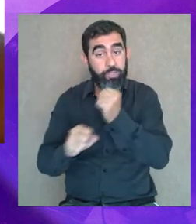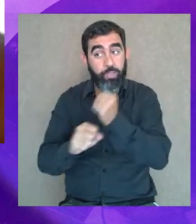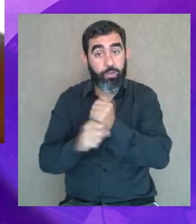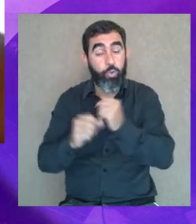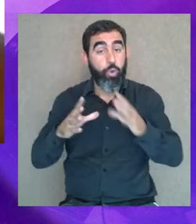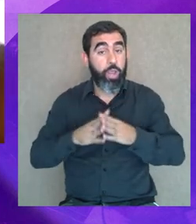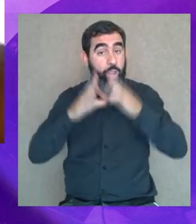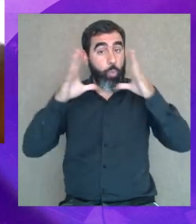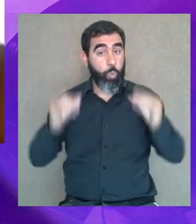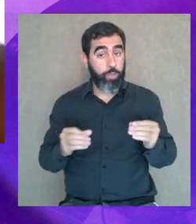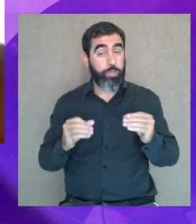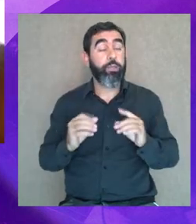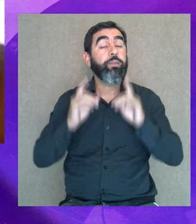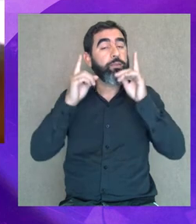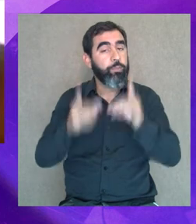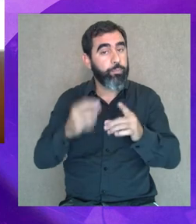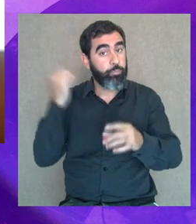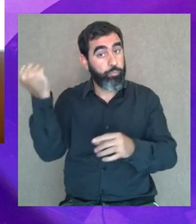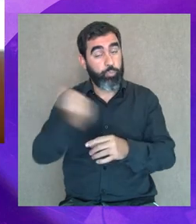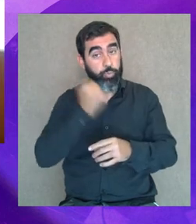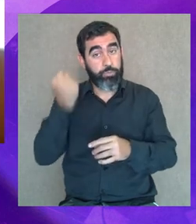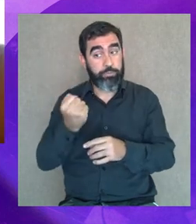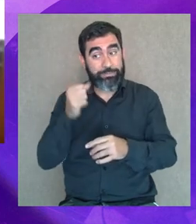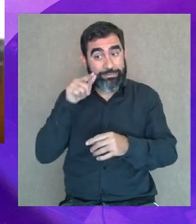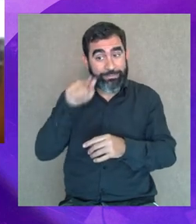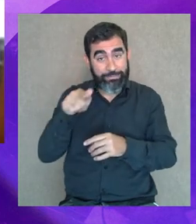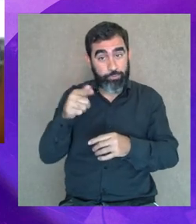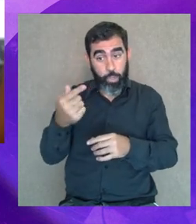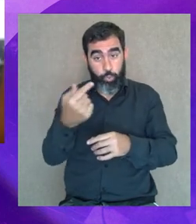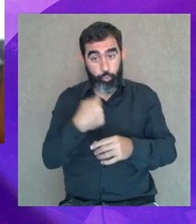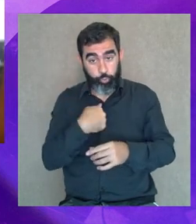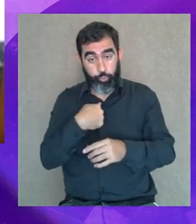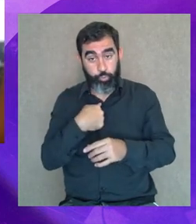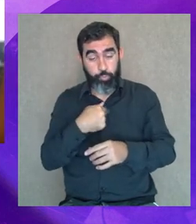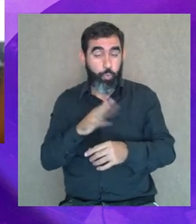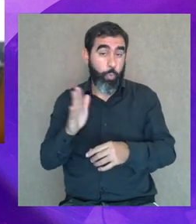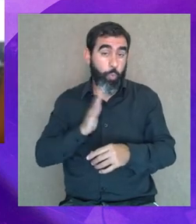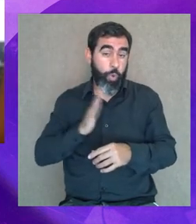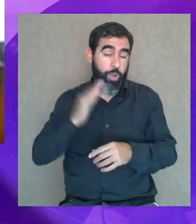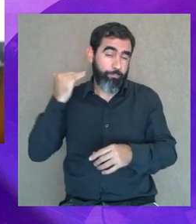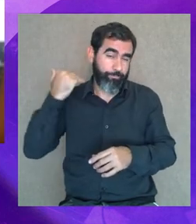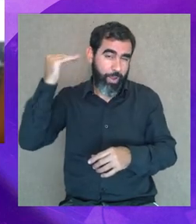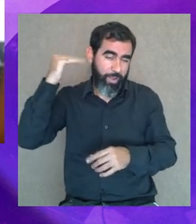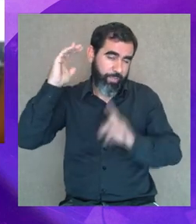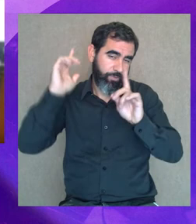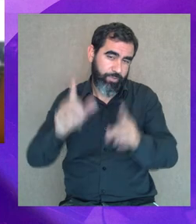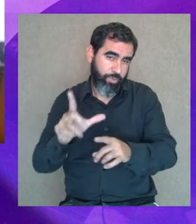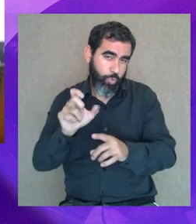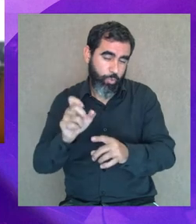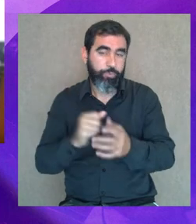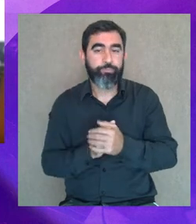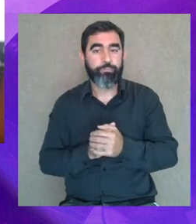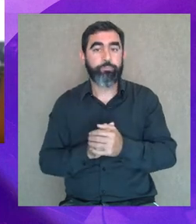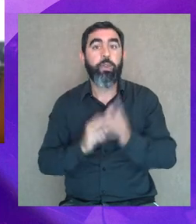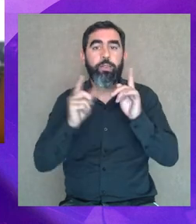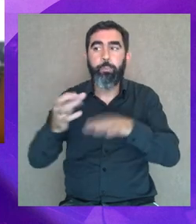andrea en la escuela y también lo importante es que ellos a nosotros como generación de mujeres más grandes mujeres y